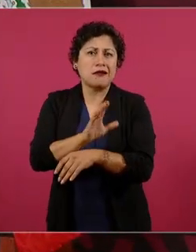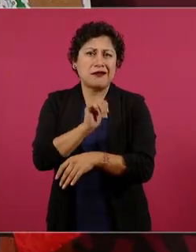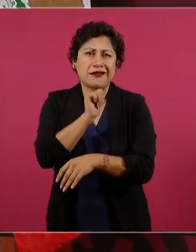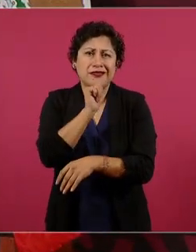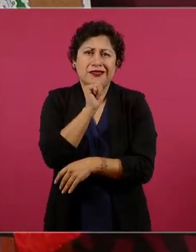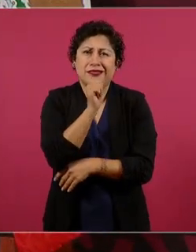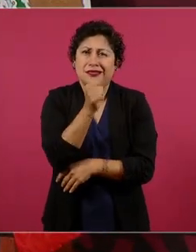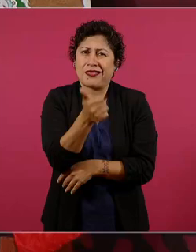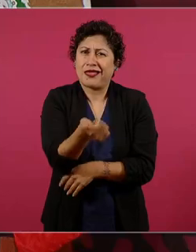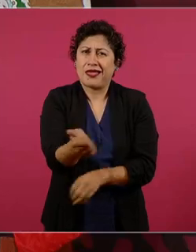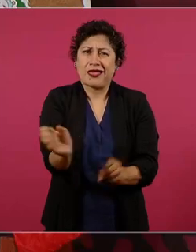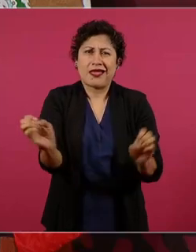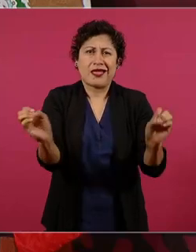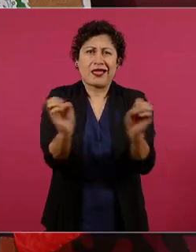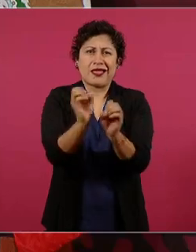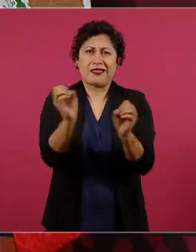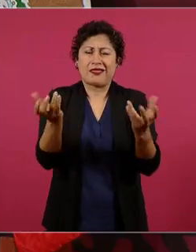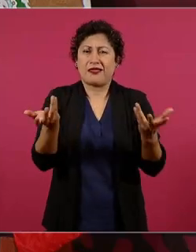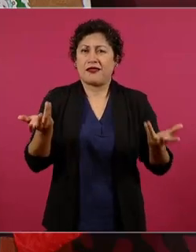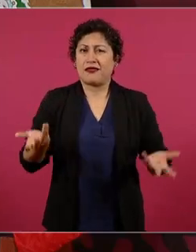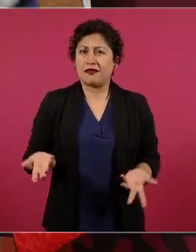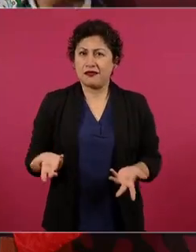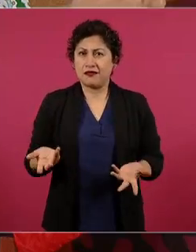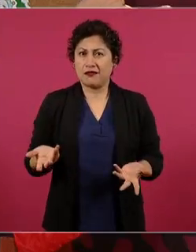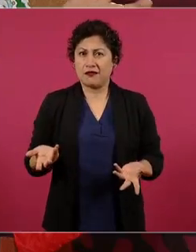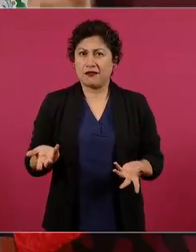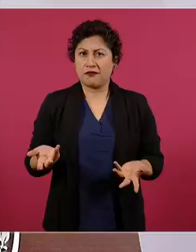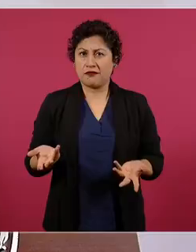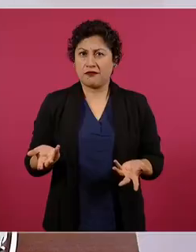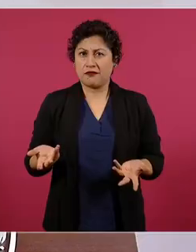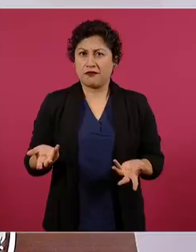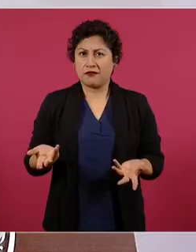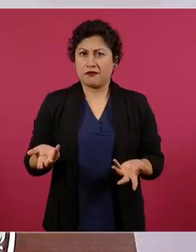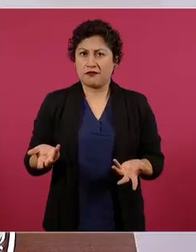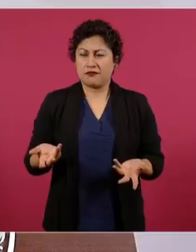al desarrollo del país. ¿Qué contrapeso puede significar